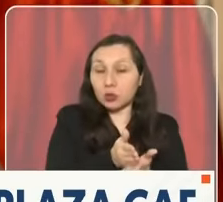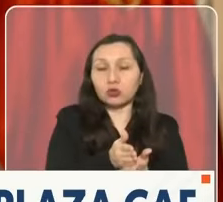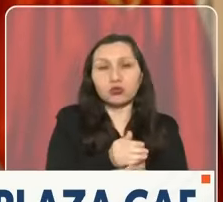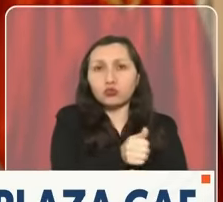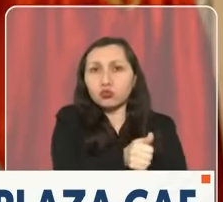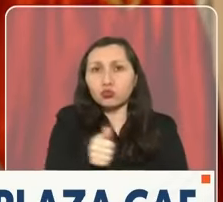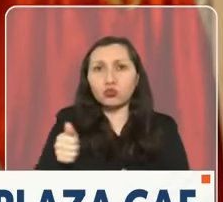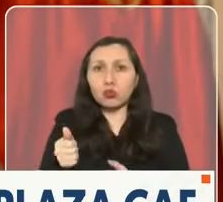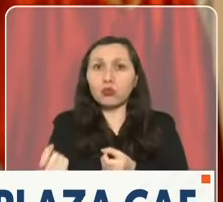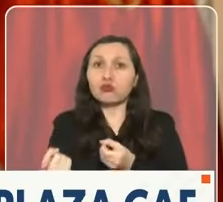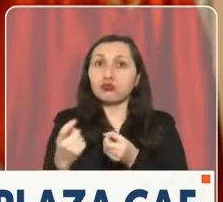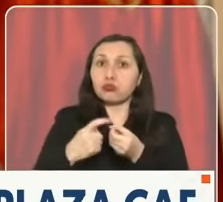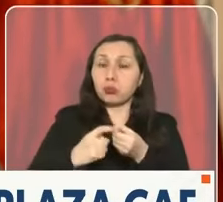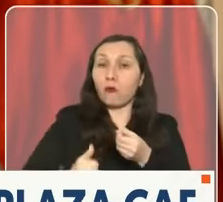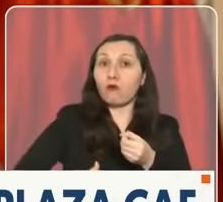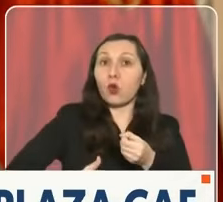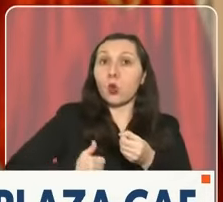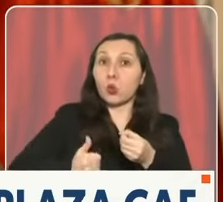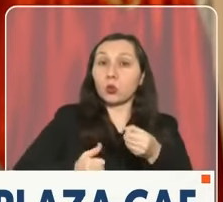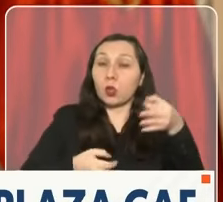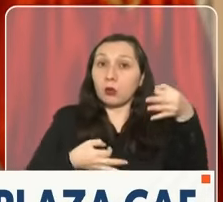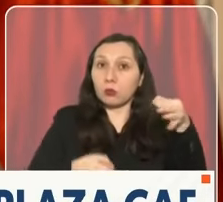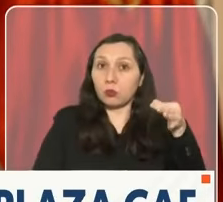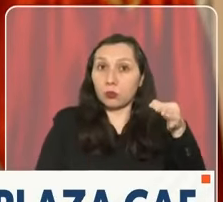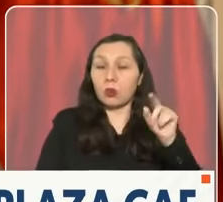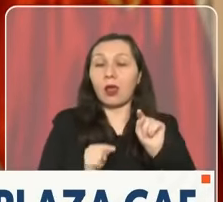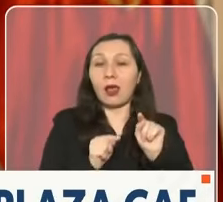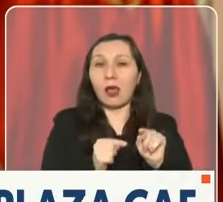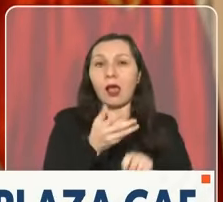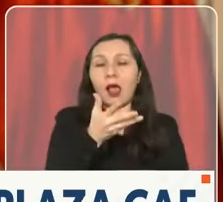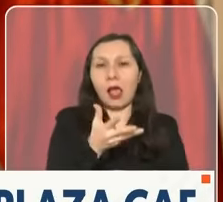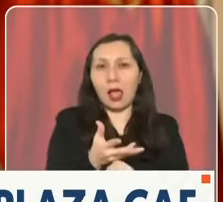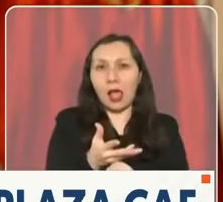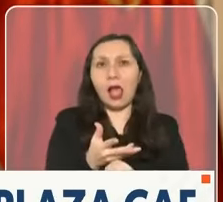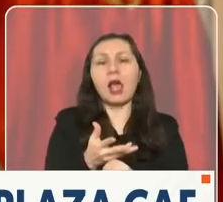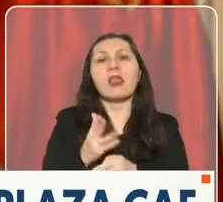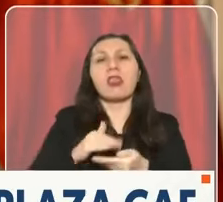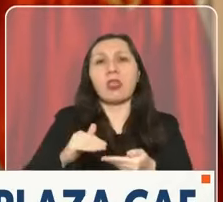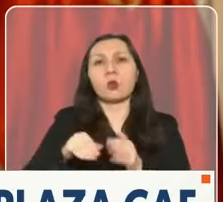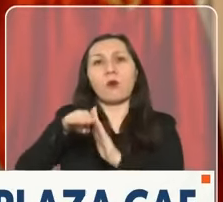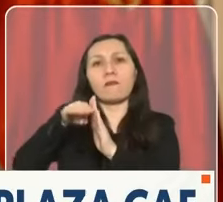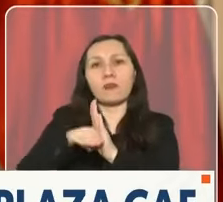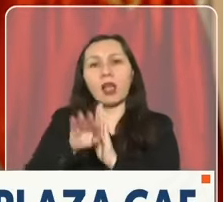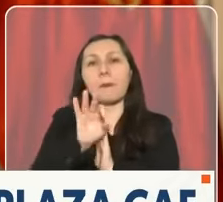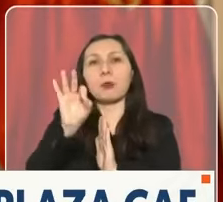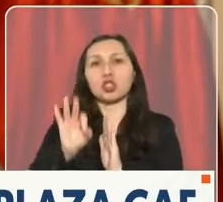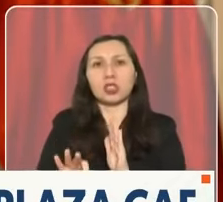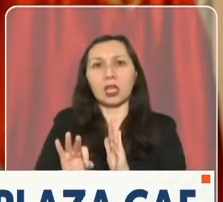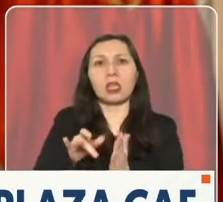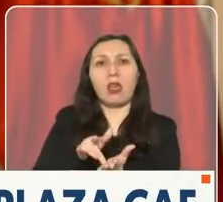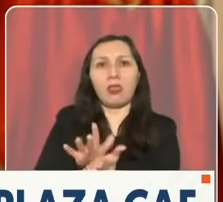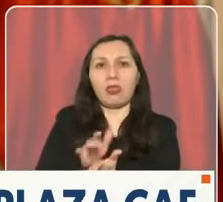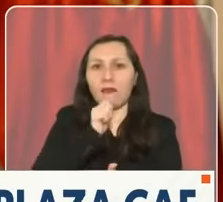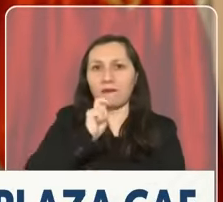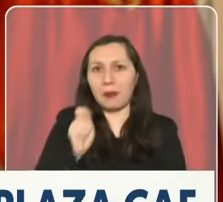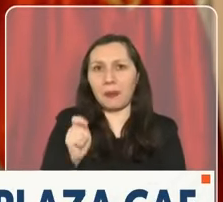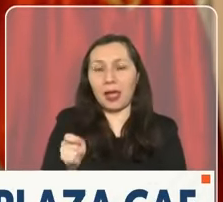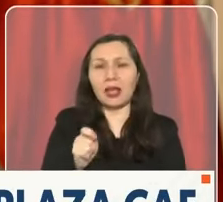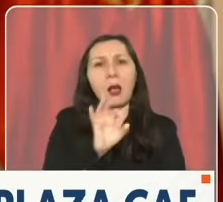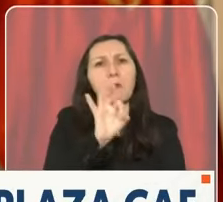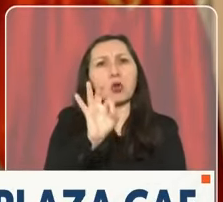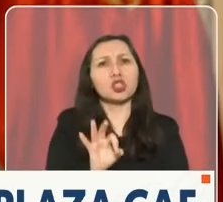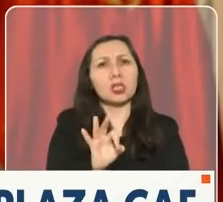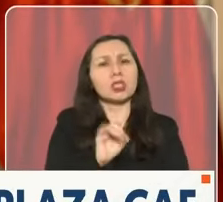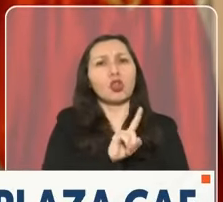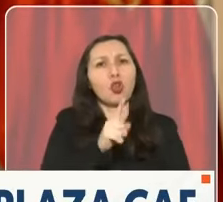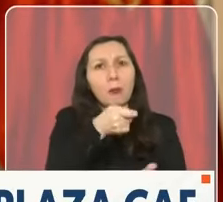Todos quienes adscriban voluntariamente a este instrumento tendrán una condonación del porcentaje de su deuda. Este porcentaje